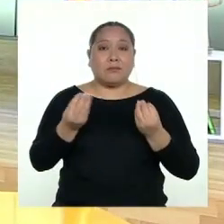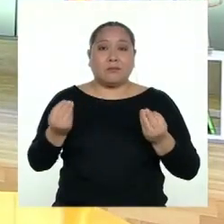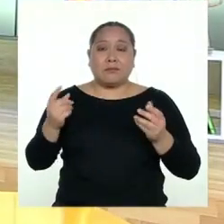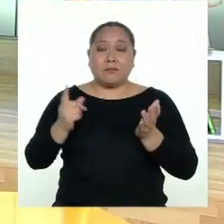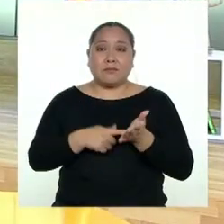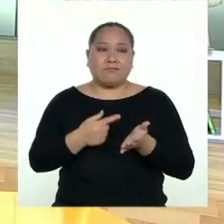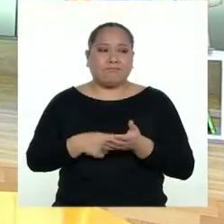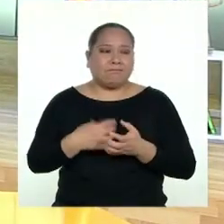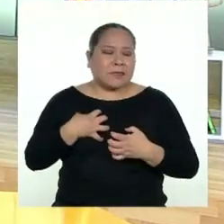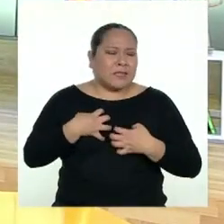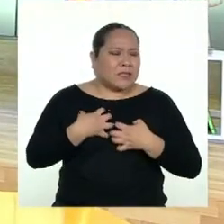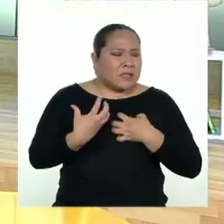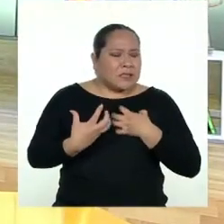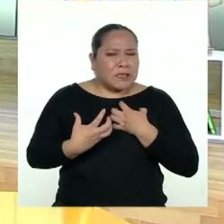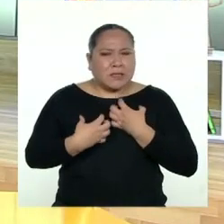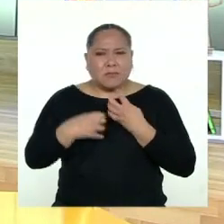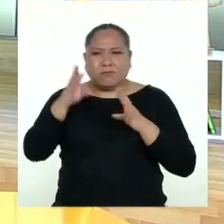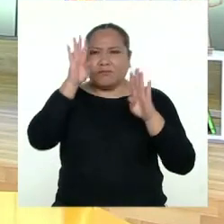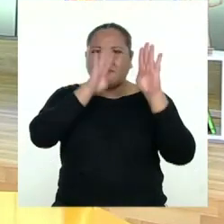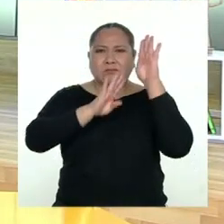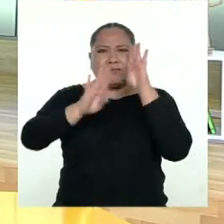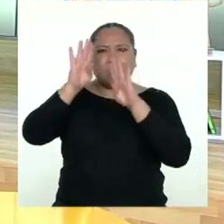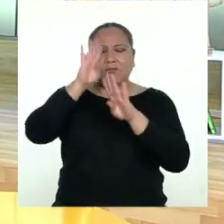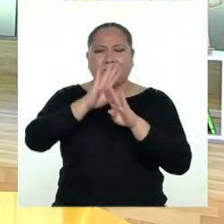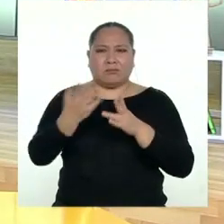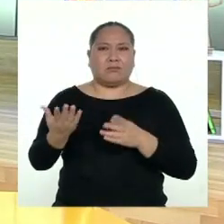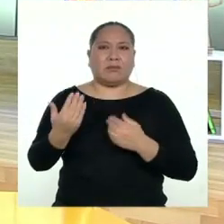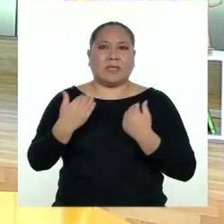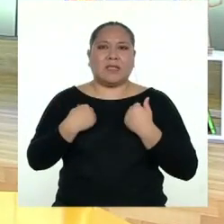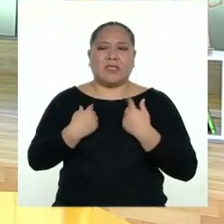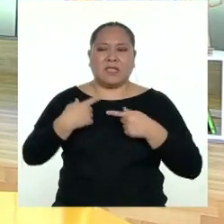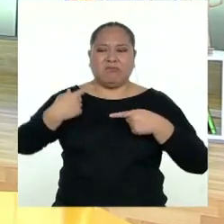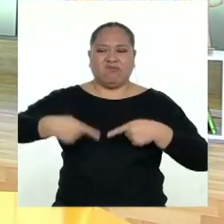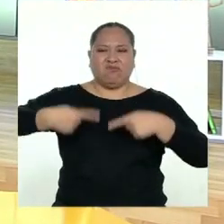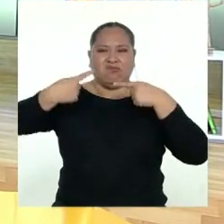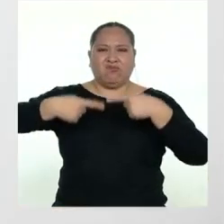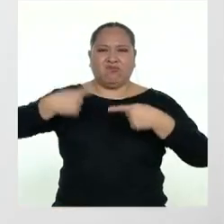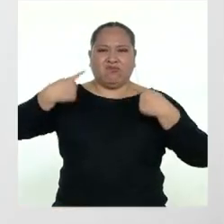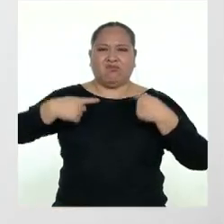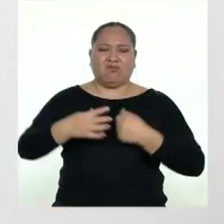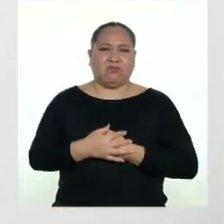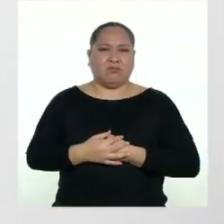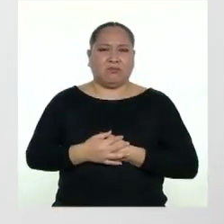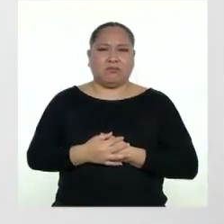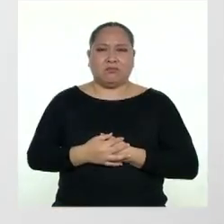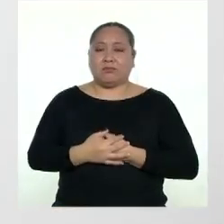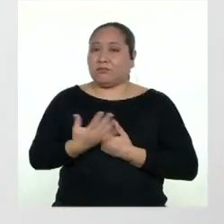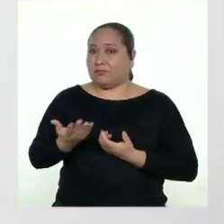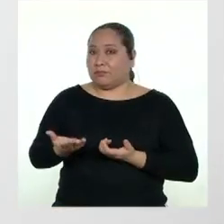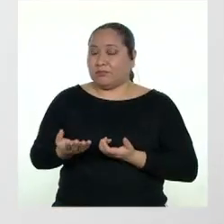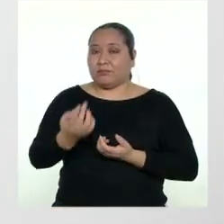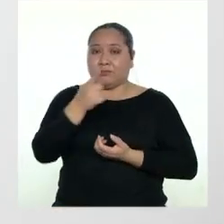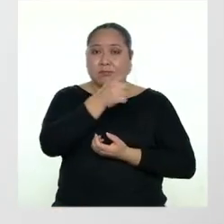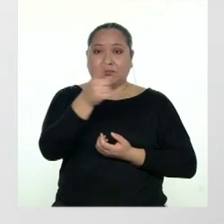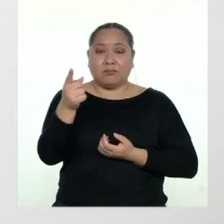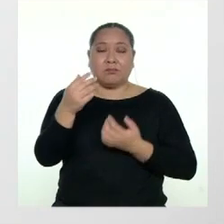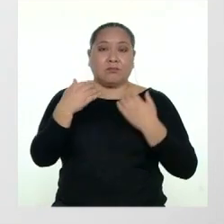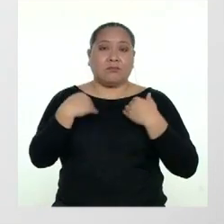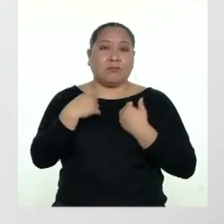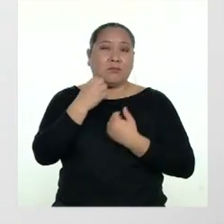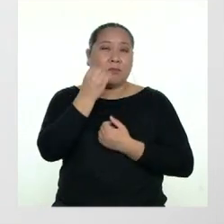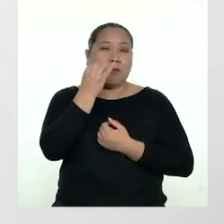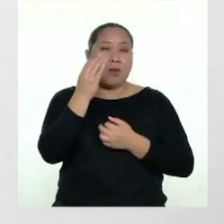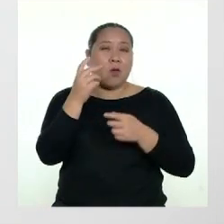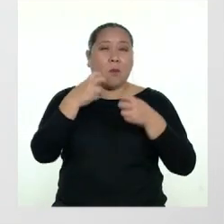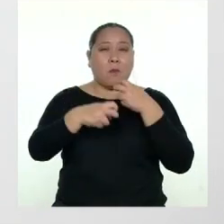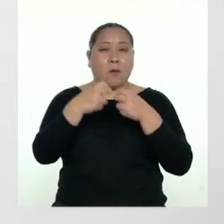las angustias o preocupaciones las que nos llevan a tener discusiones o malentendidos. Incluso si nosotros tenemos algún problema